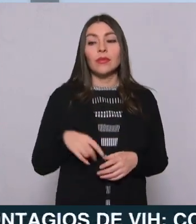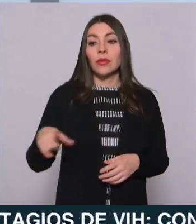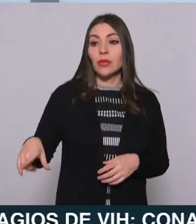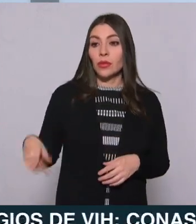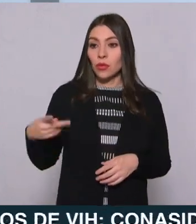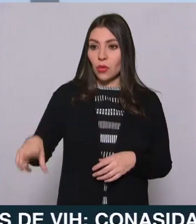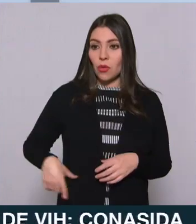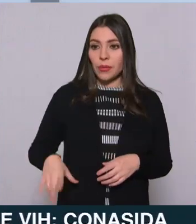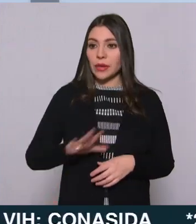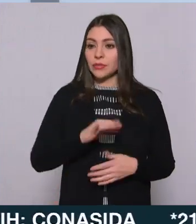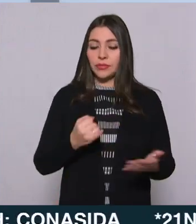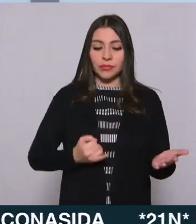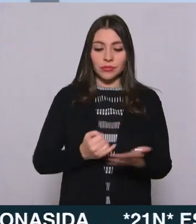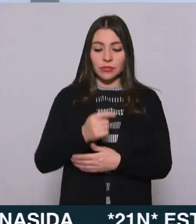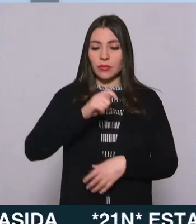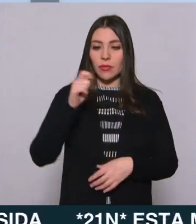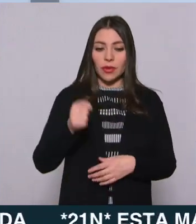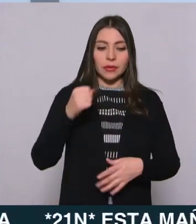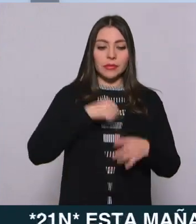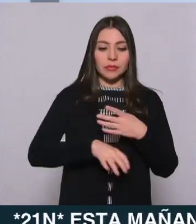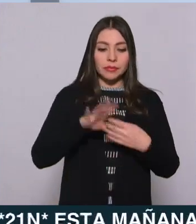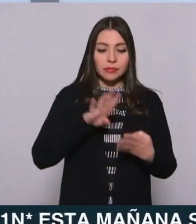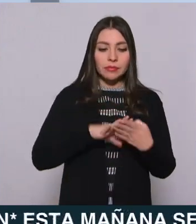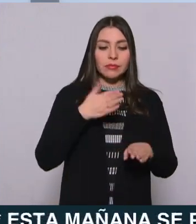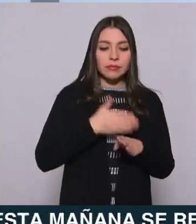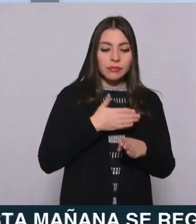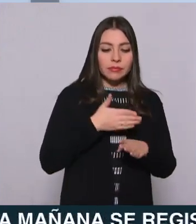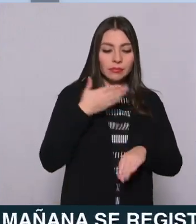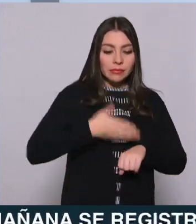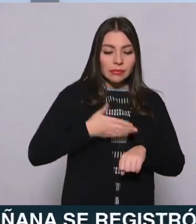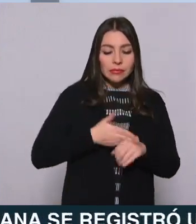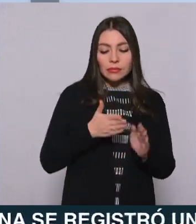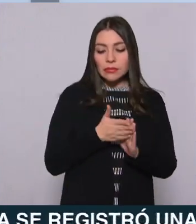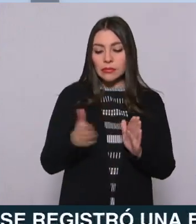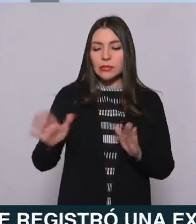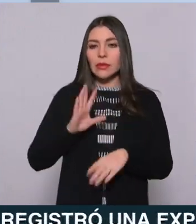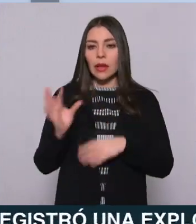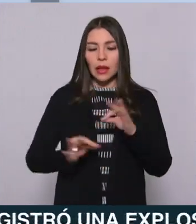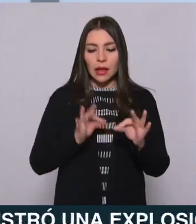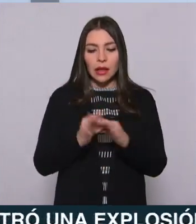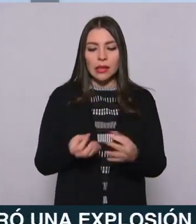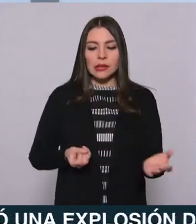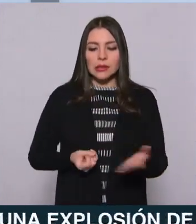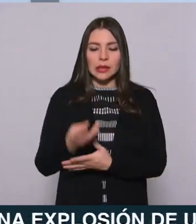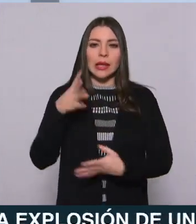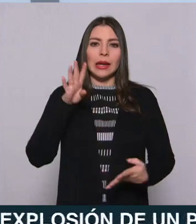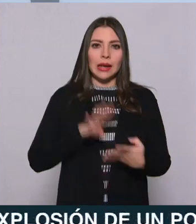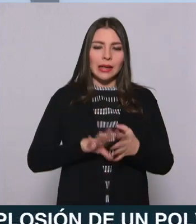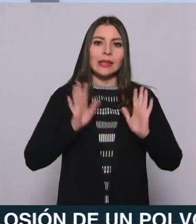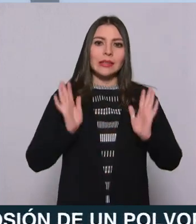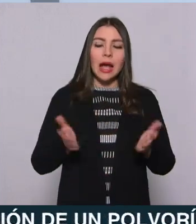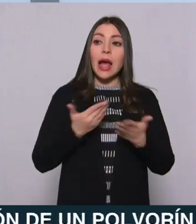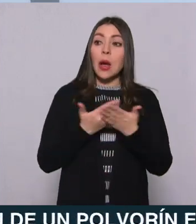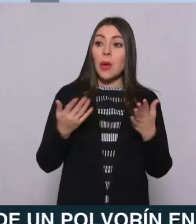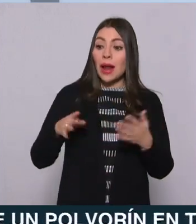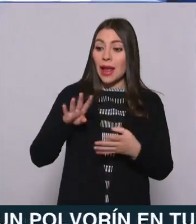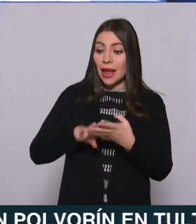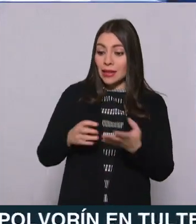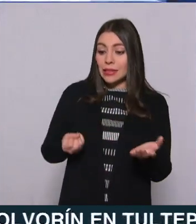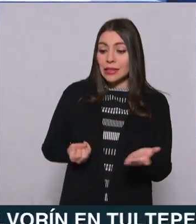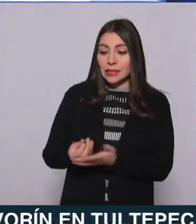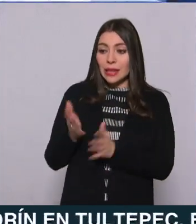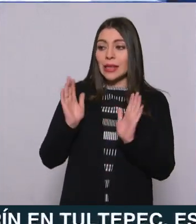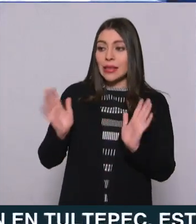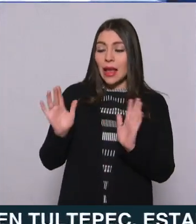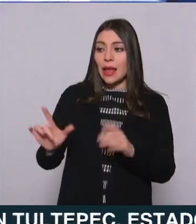los castigó y ellos ya cumplieron. Y ahora lo que viene es su proceso de reinserción y la recuperación de todos sus derechos. Pero no lo puede